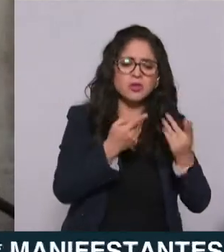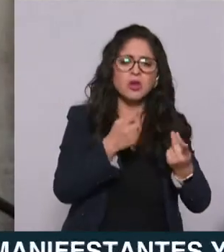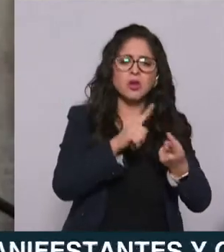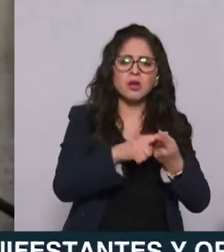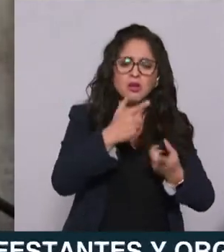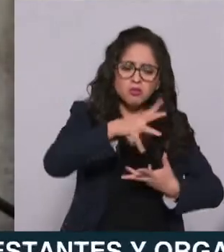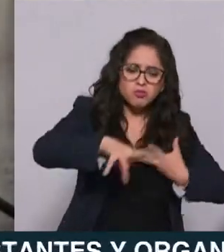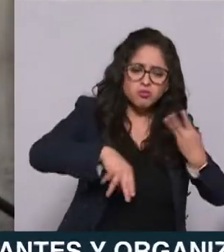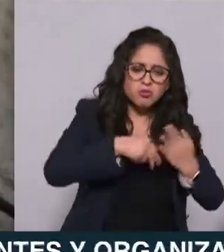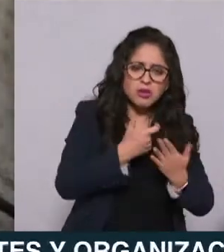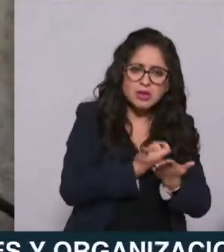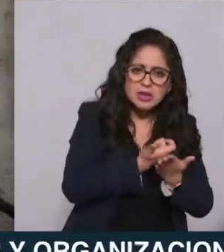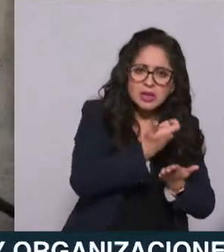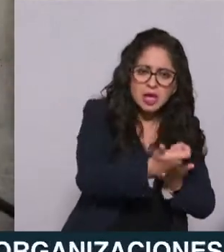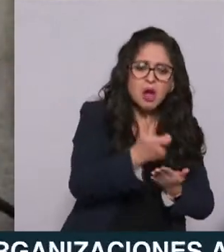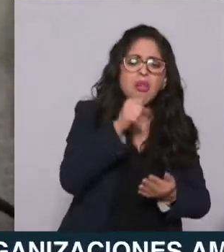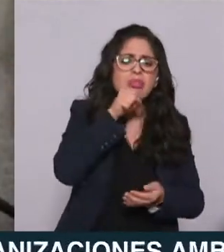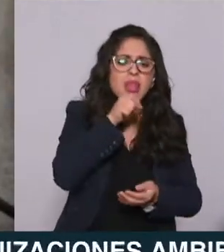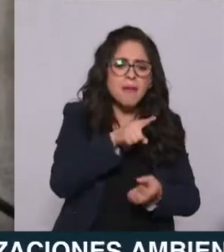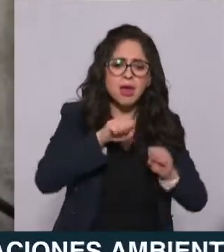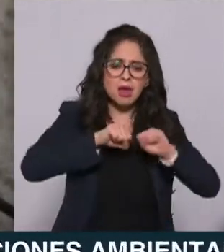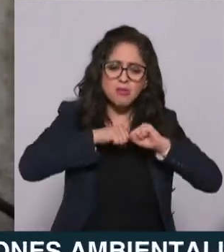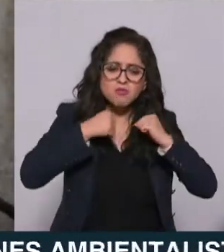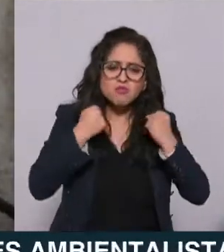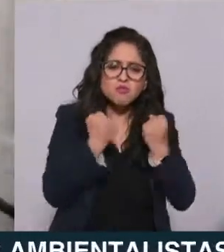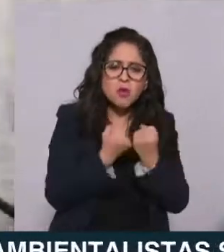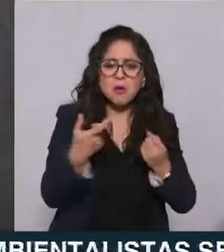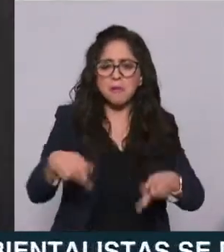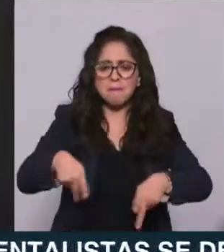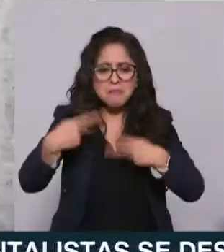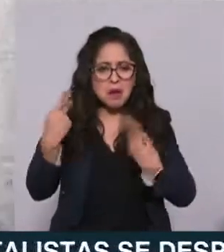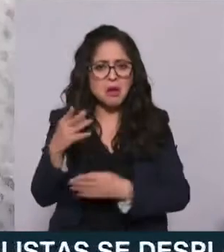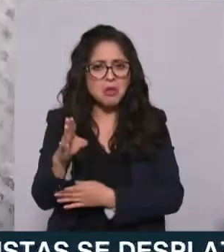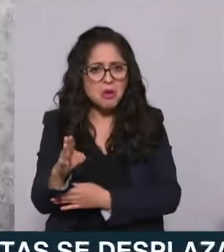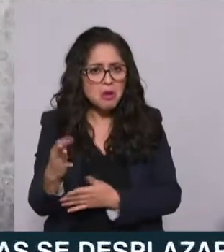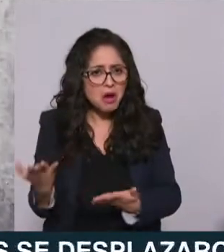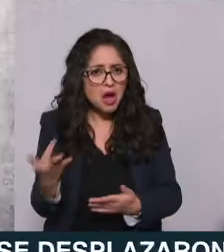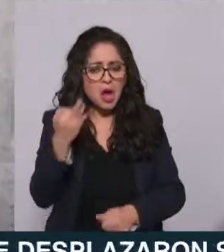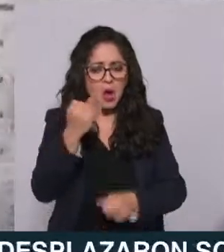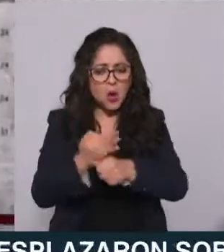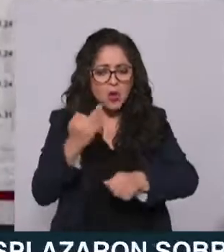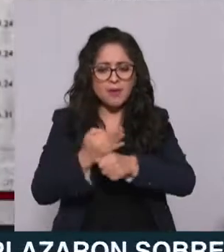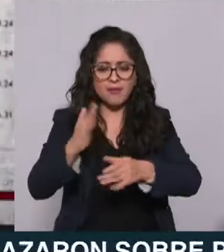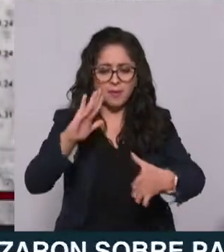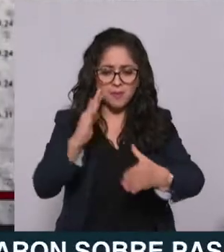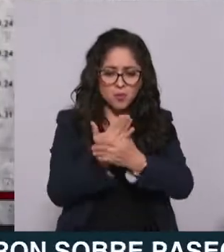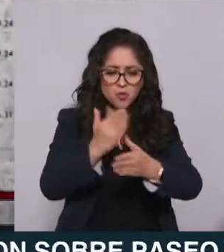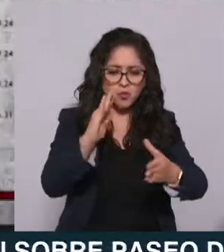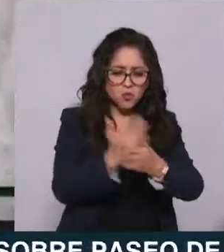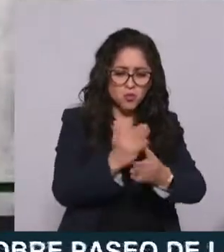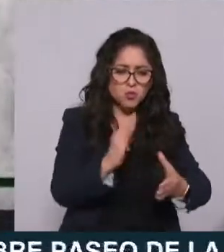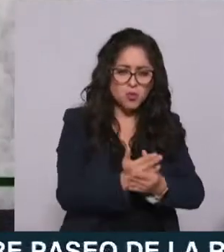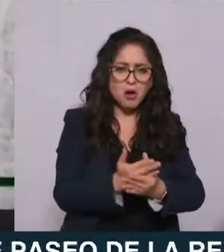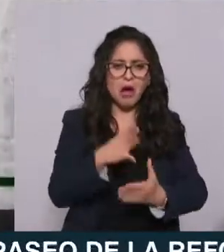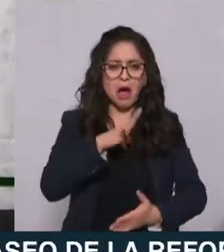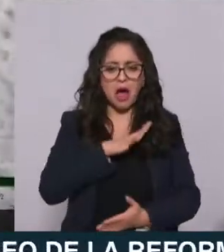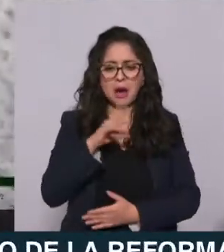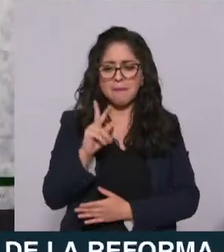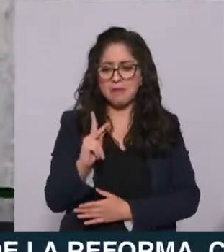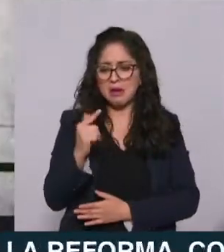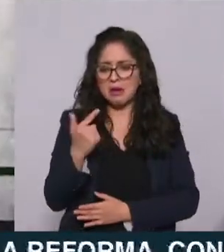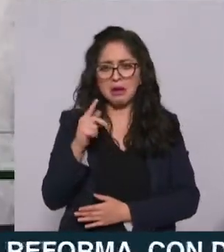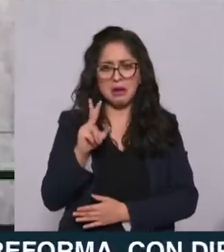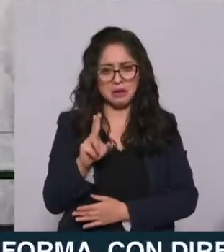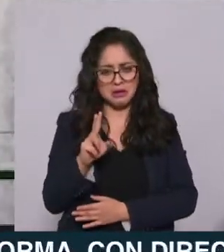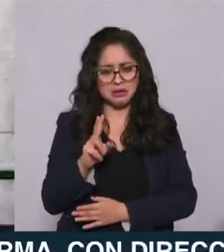de crimen organizado, que hoy forman parte de las carpetas que integró la FGR. Ricardo, entonces